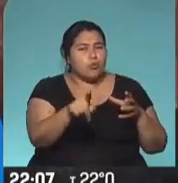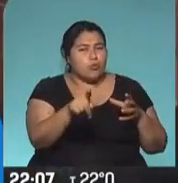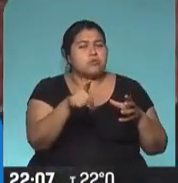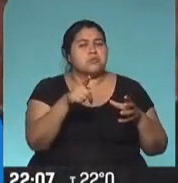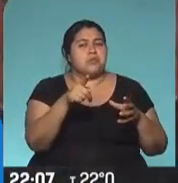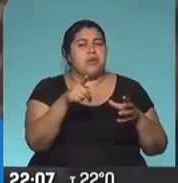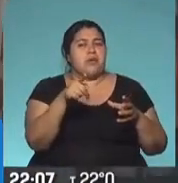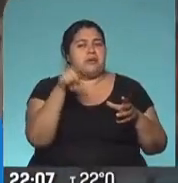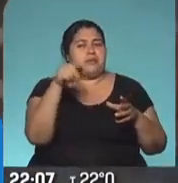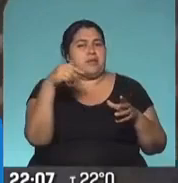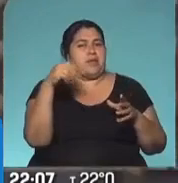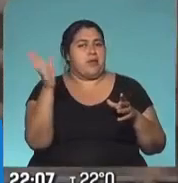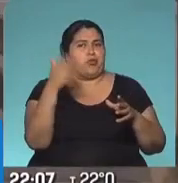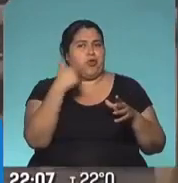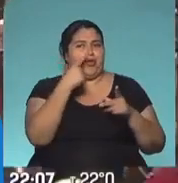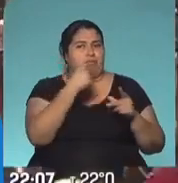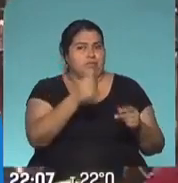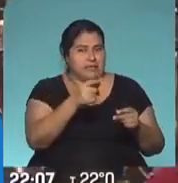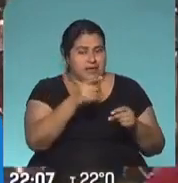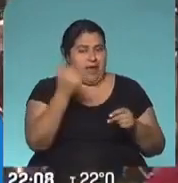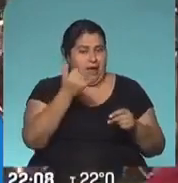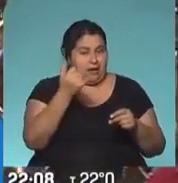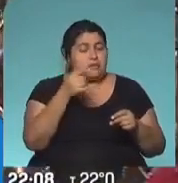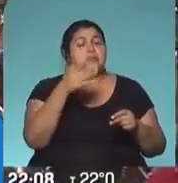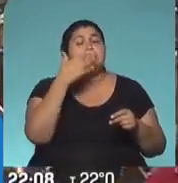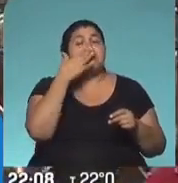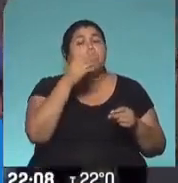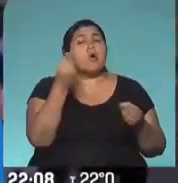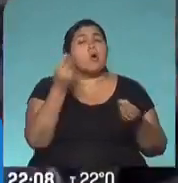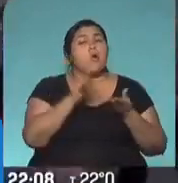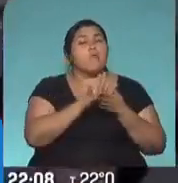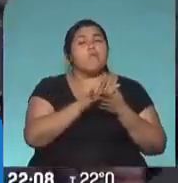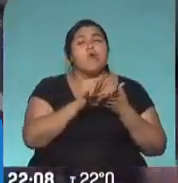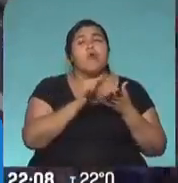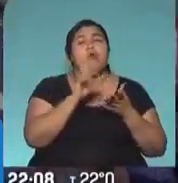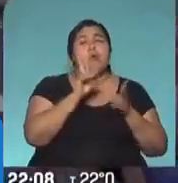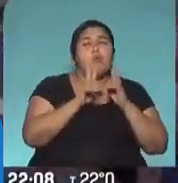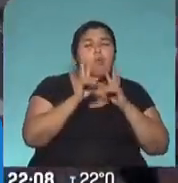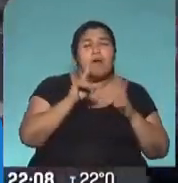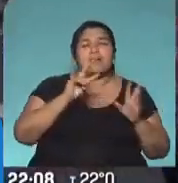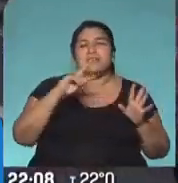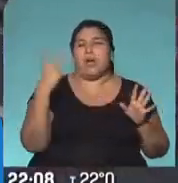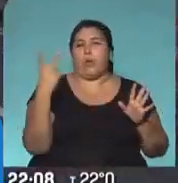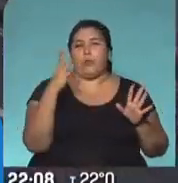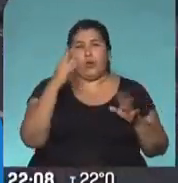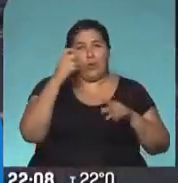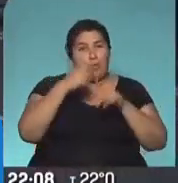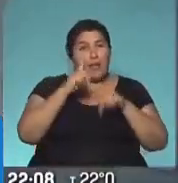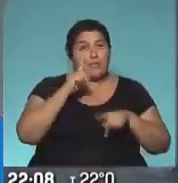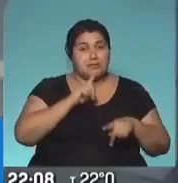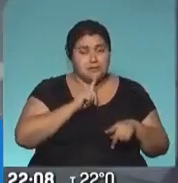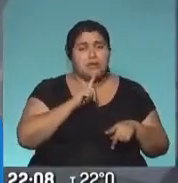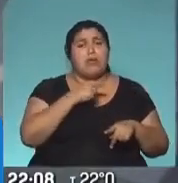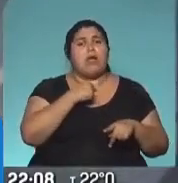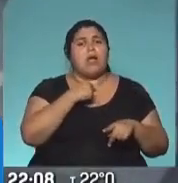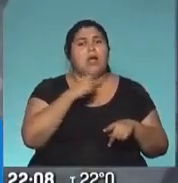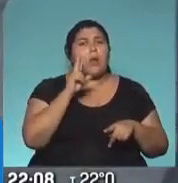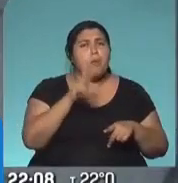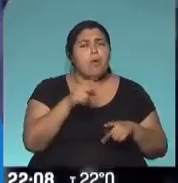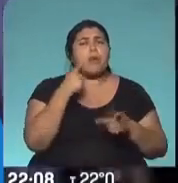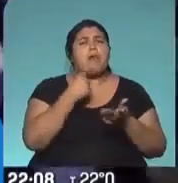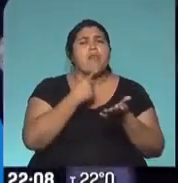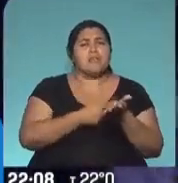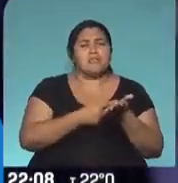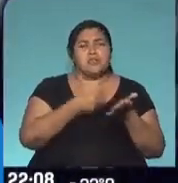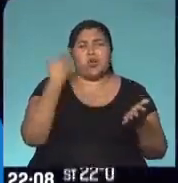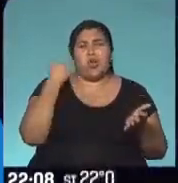puesto en cuestión. Se aleja también la posibilidad de realizar un segundo referéndum sobre el Brexit que pudiera revertir la controvertida decisión de